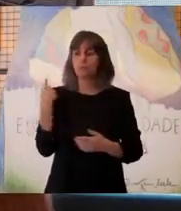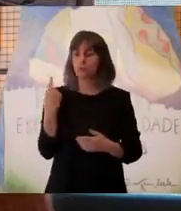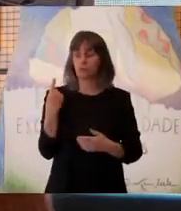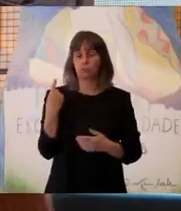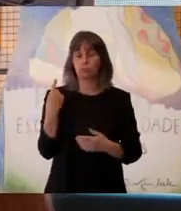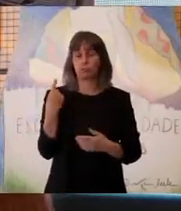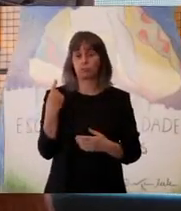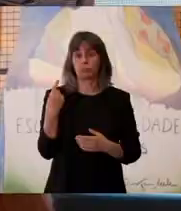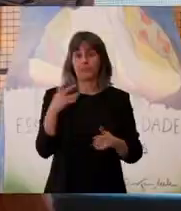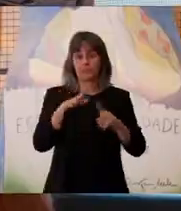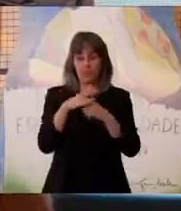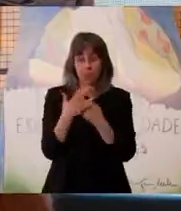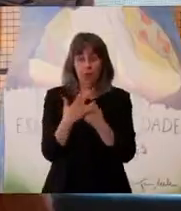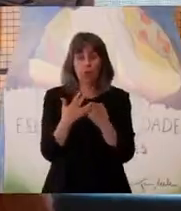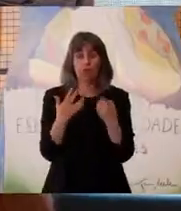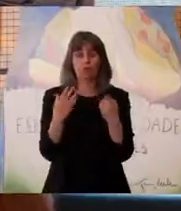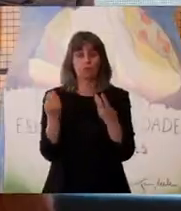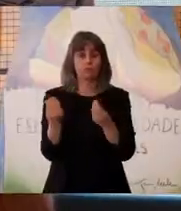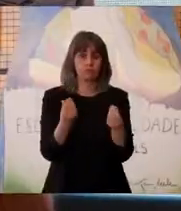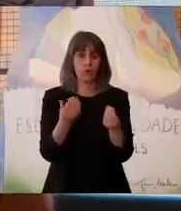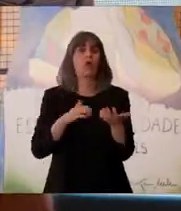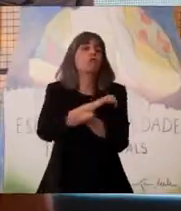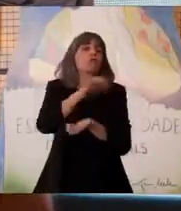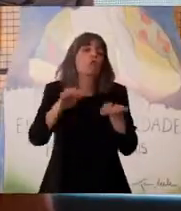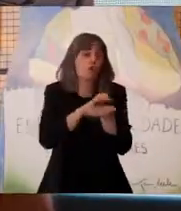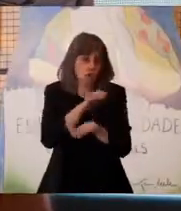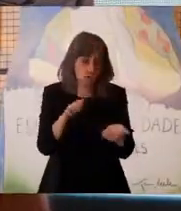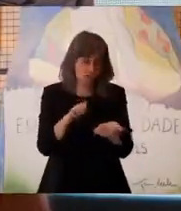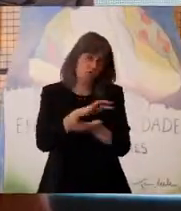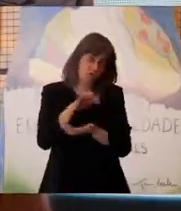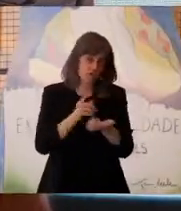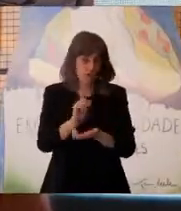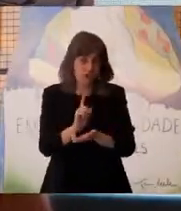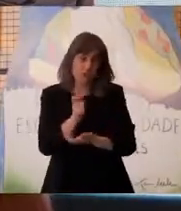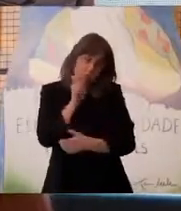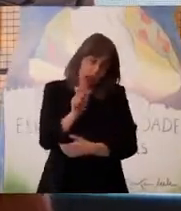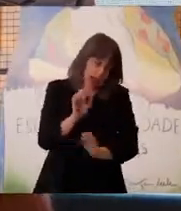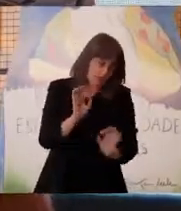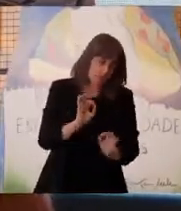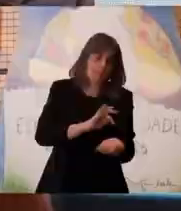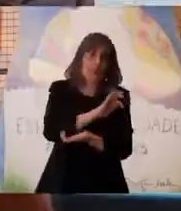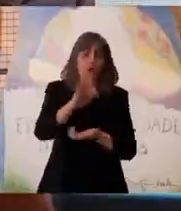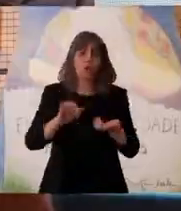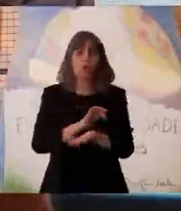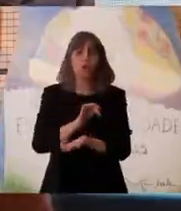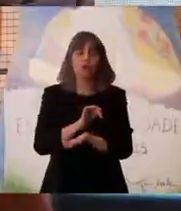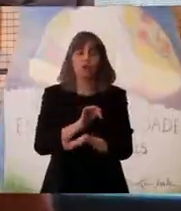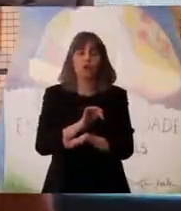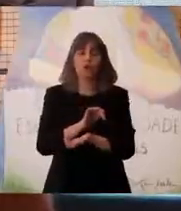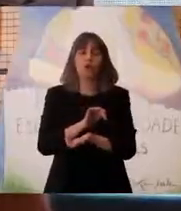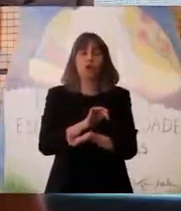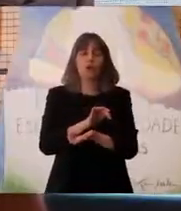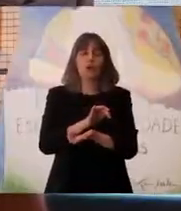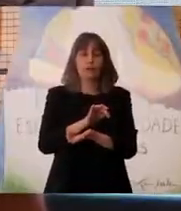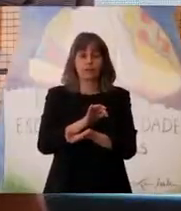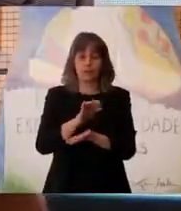este Bueno follón pero no es follón Es una forma de hablar mare Magnum de que tiene que